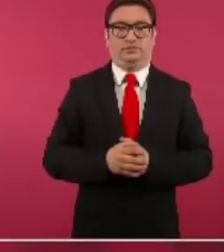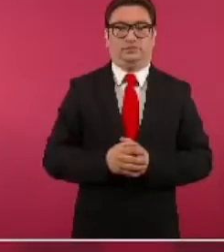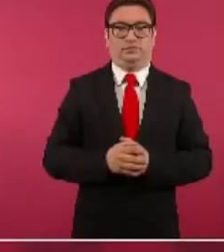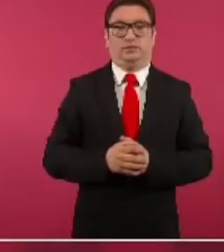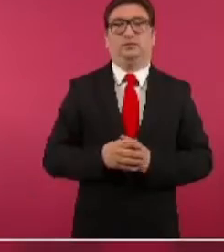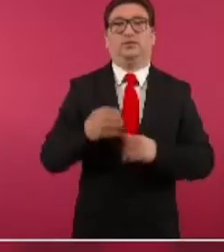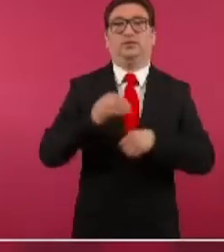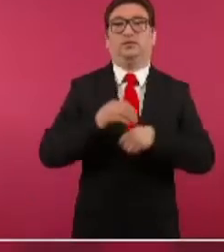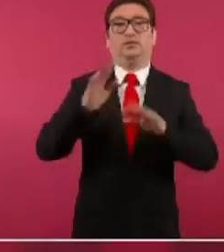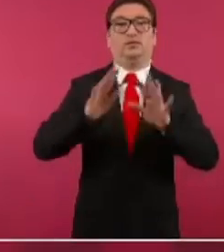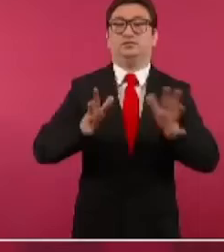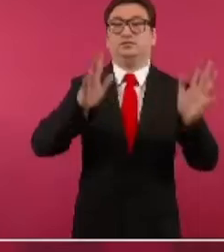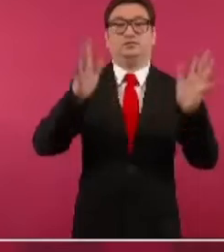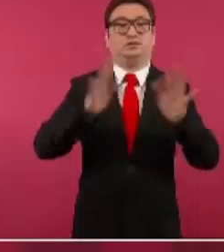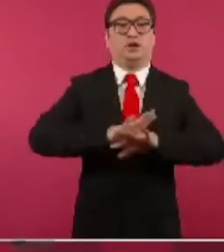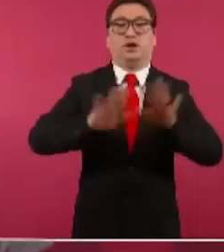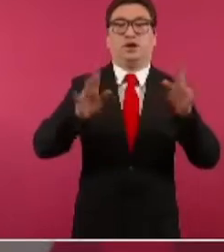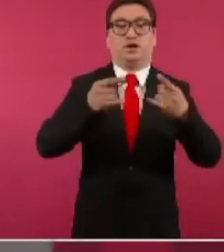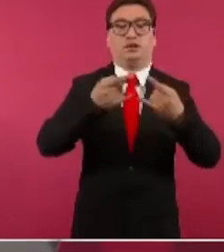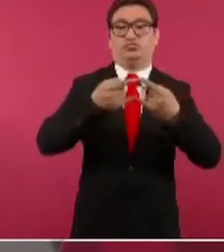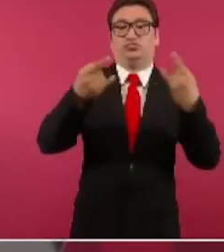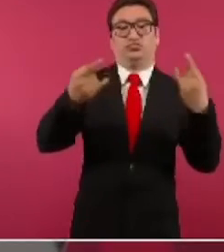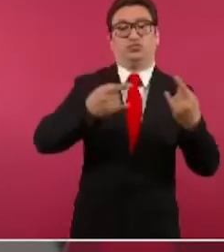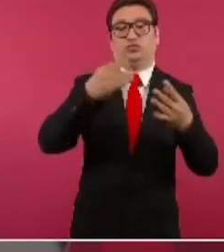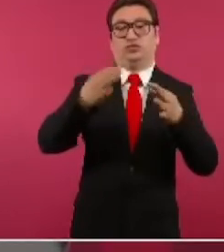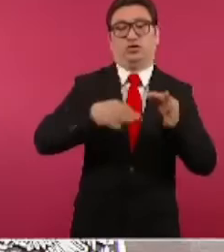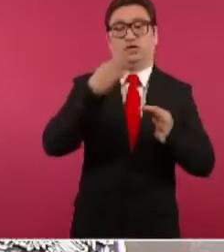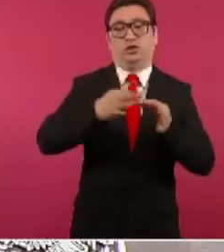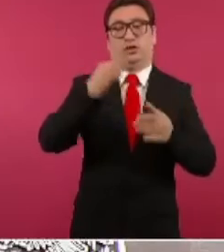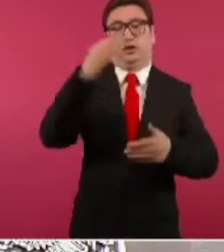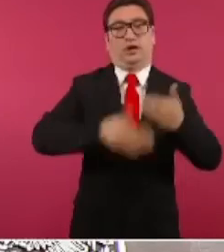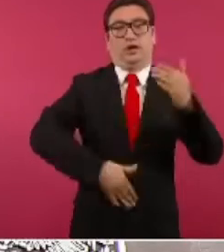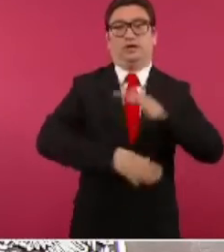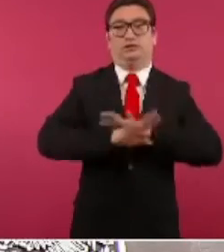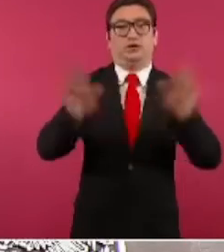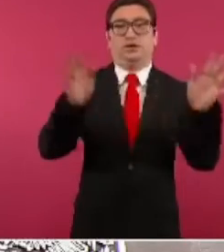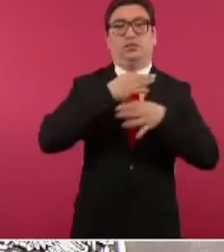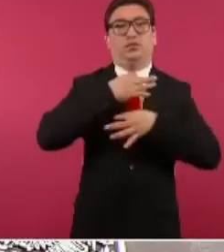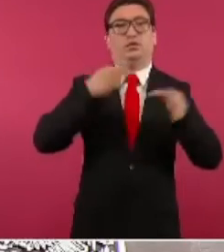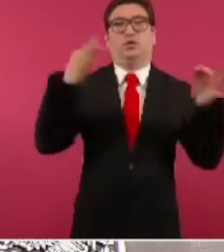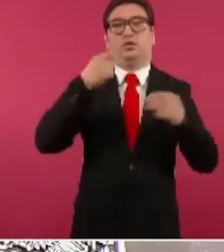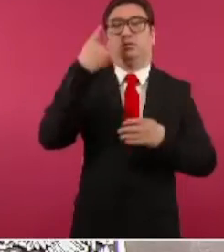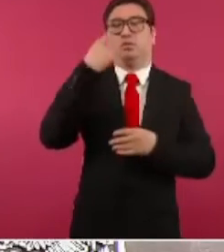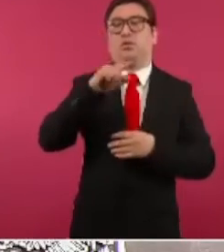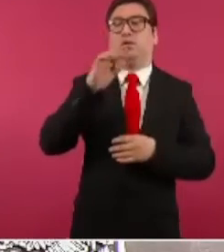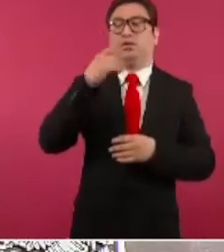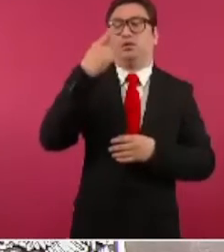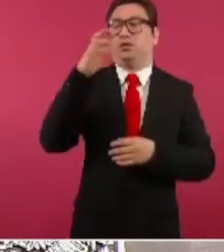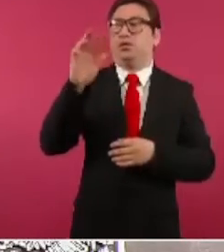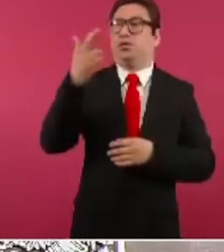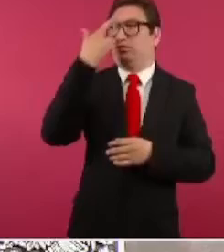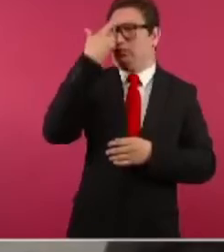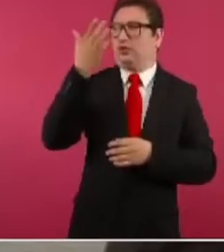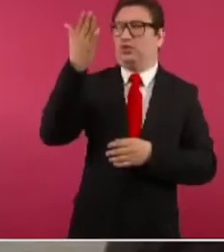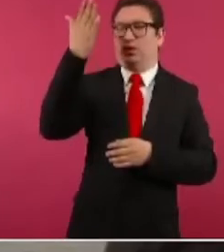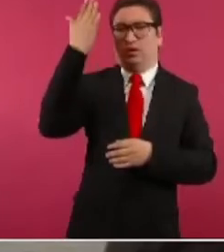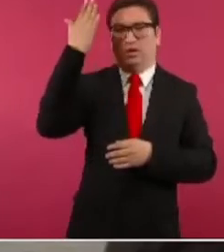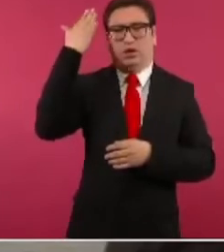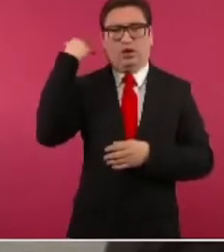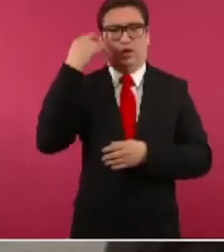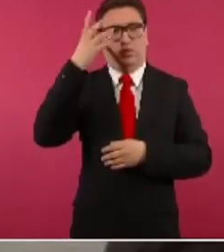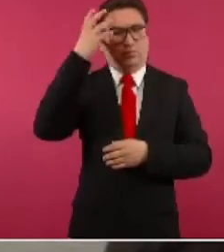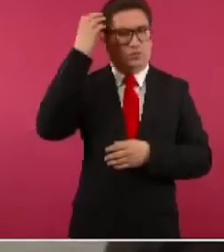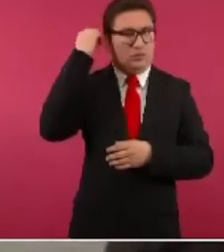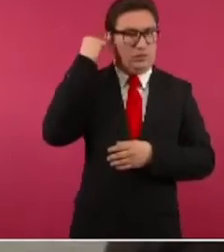hay que declarar el fin de la historia. ¿Para qué estar recordando a Hidalgo y a